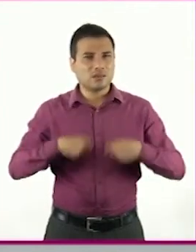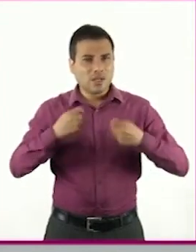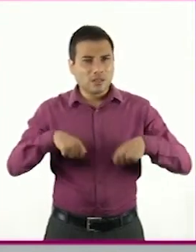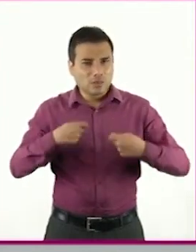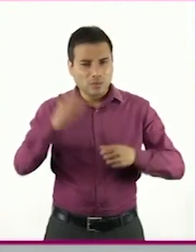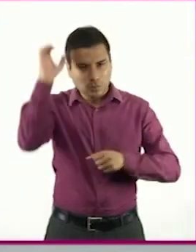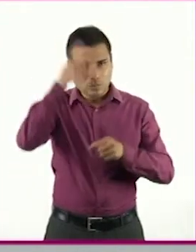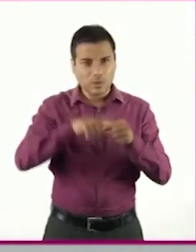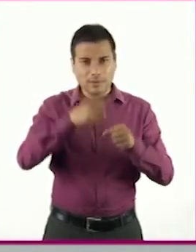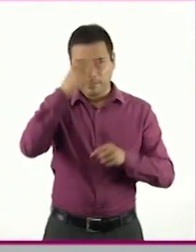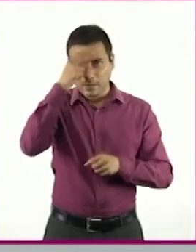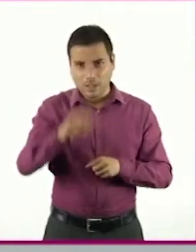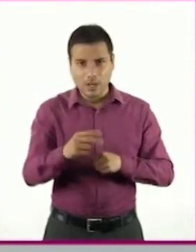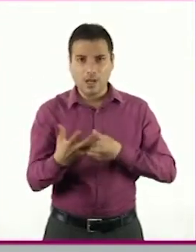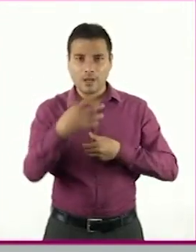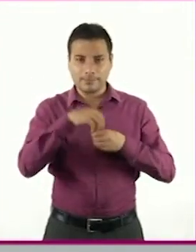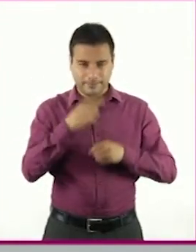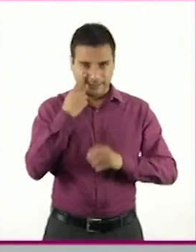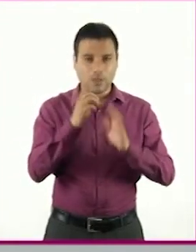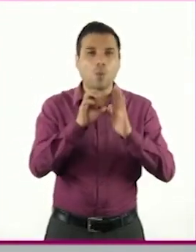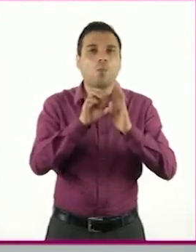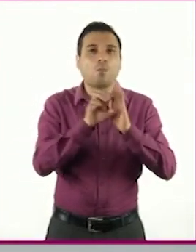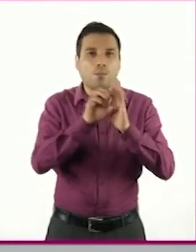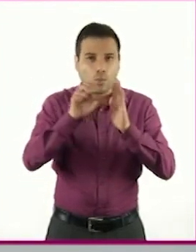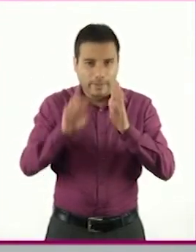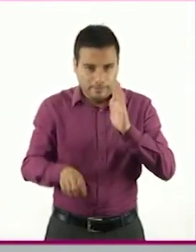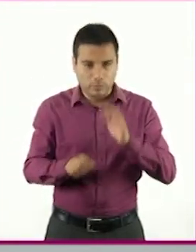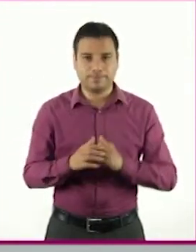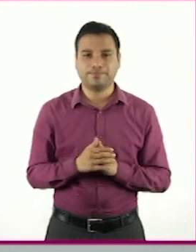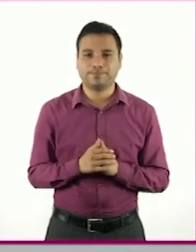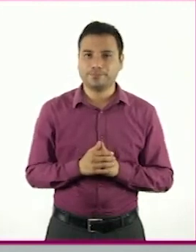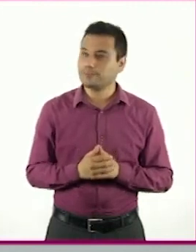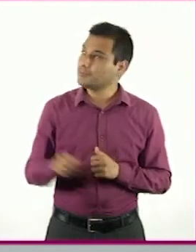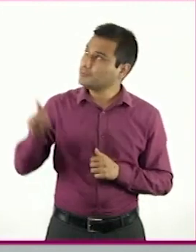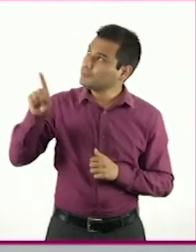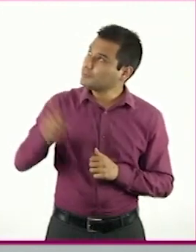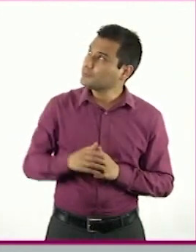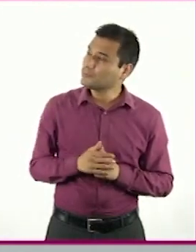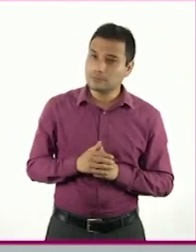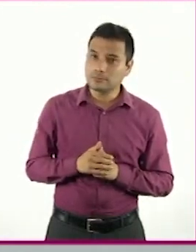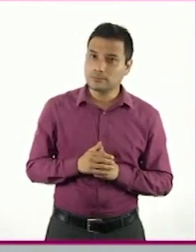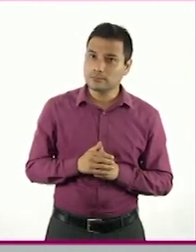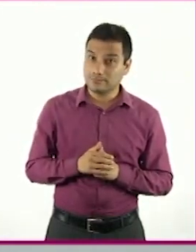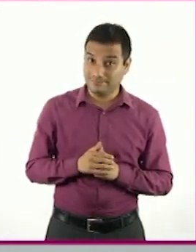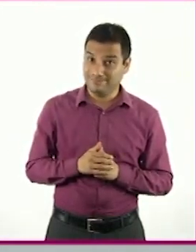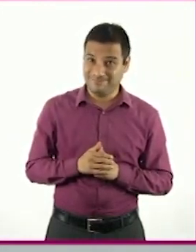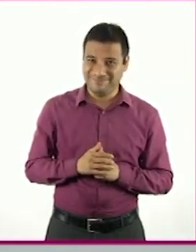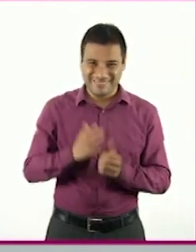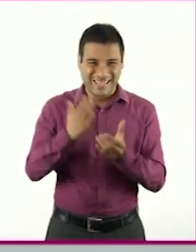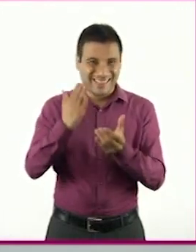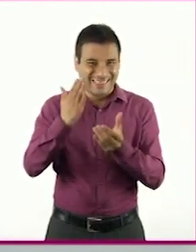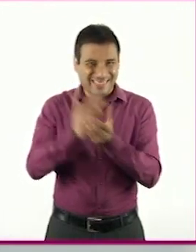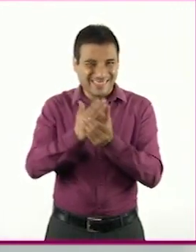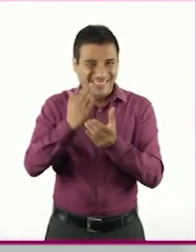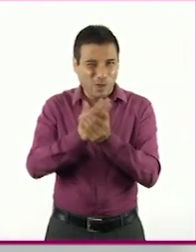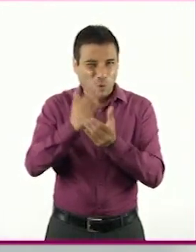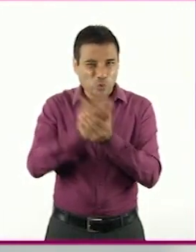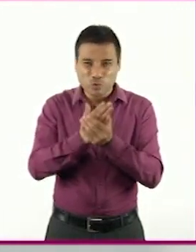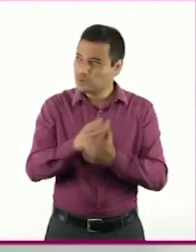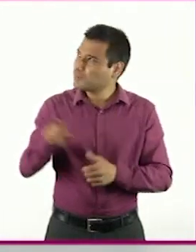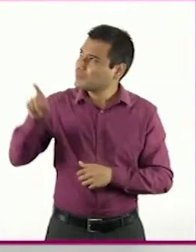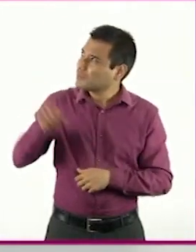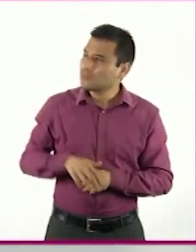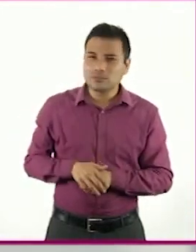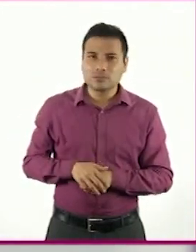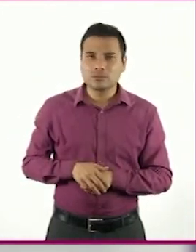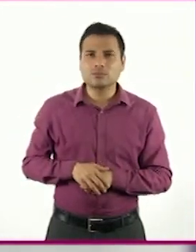culturales mexicanas. Una de ellas la podemos encontrar en la gastronomía, donde los famosos tacos americanos tomaron la